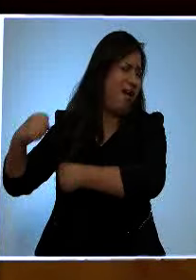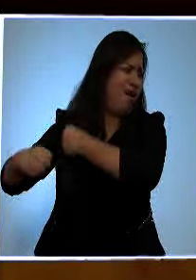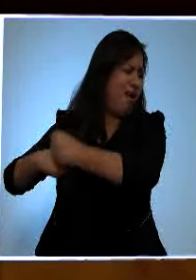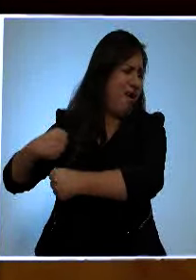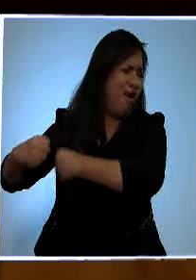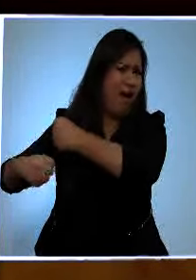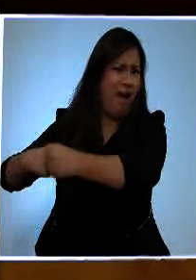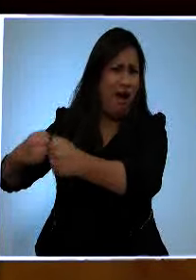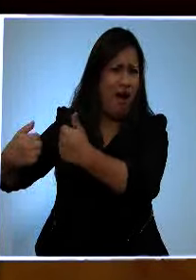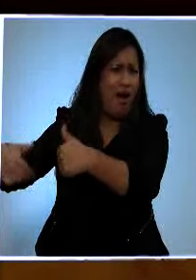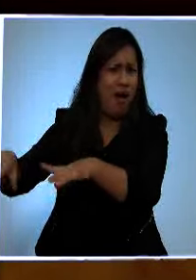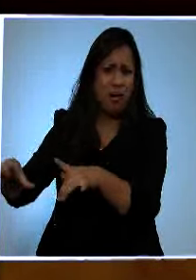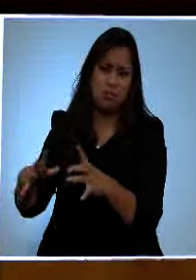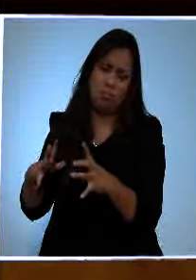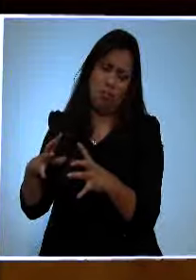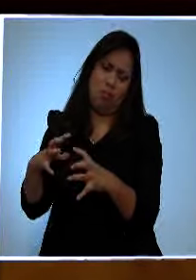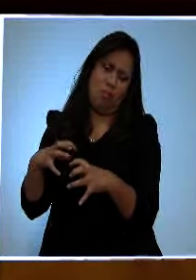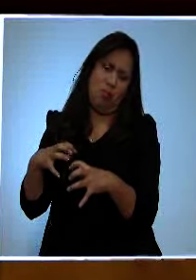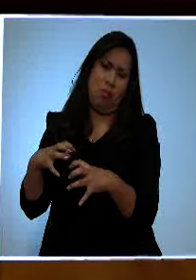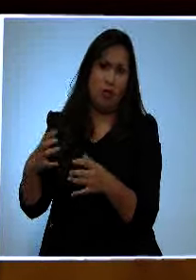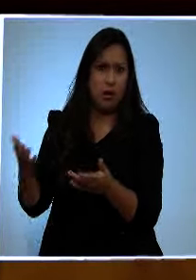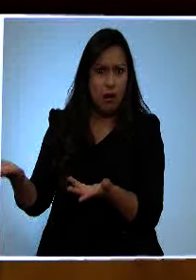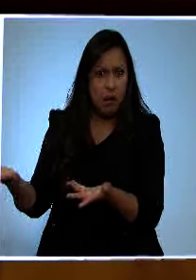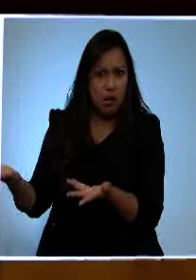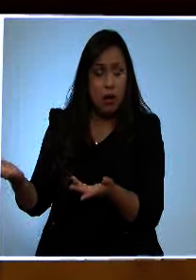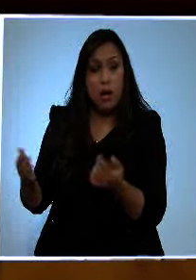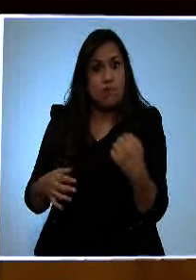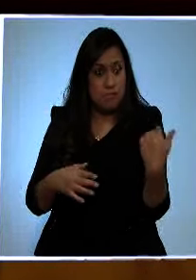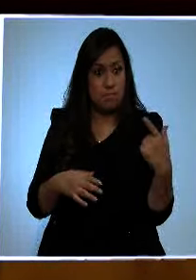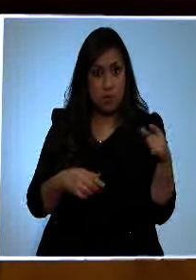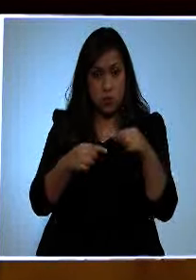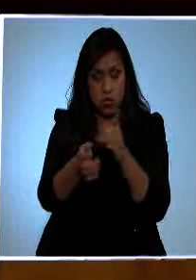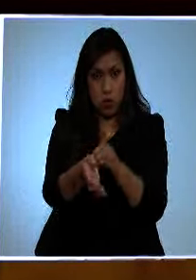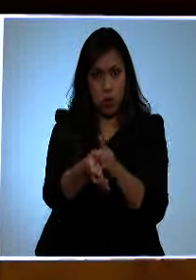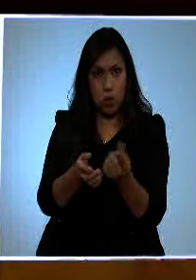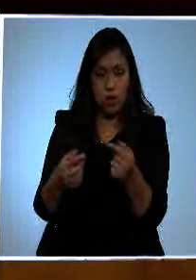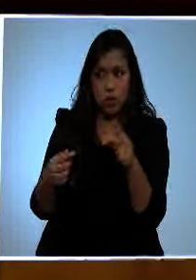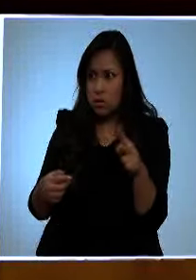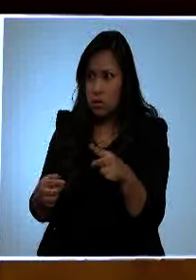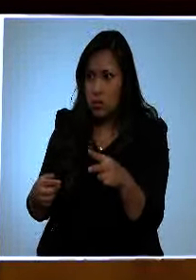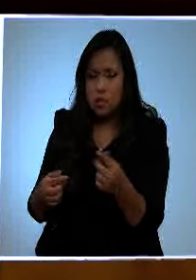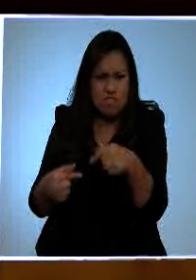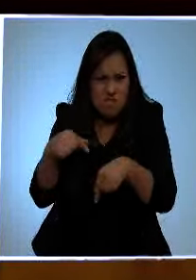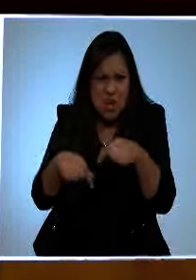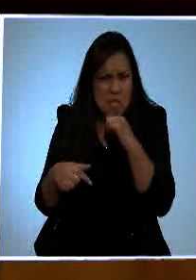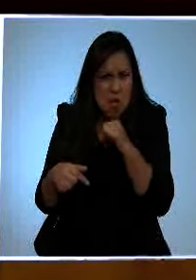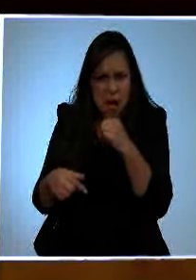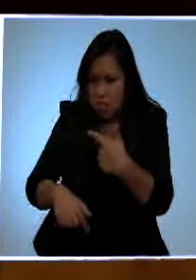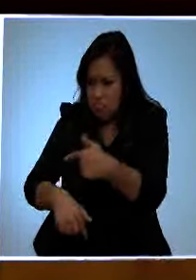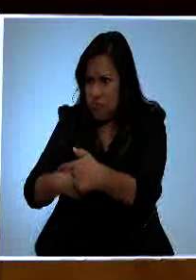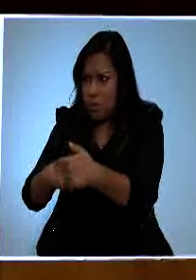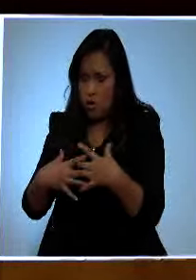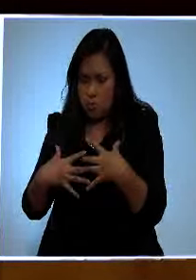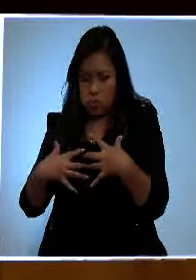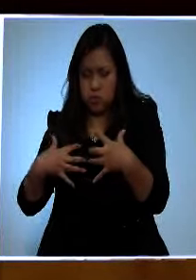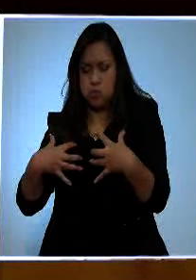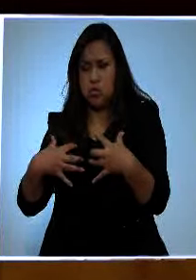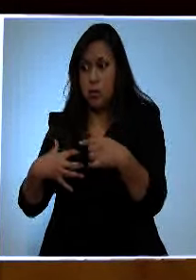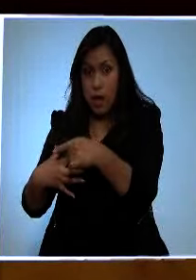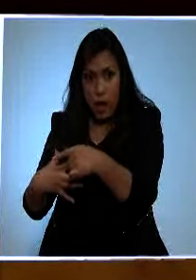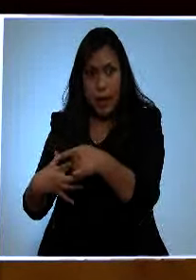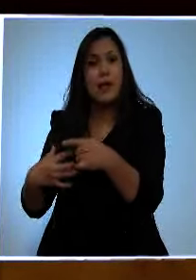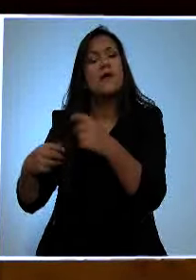recuperaba y ya con eso teníamos un rostro teníamos una huella y se puede entregar al familiar se cierra un ciclo